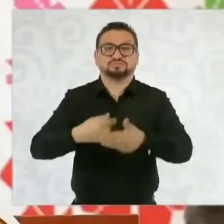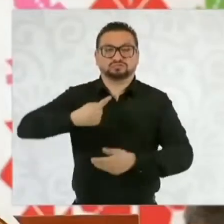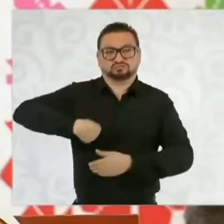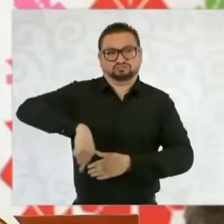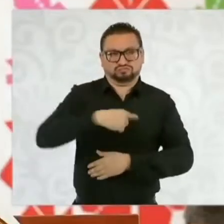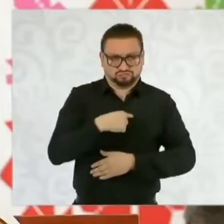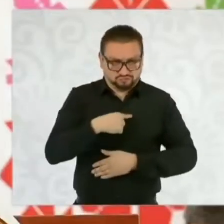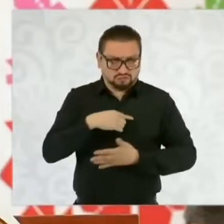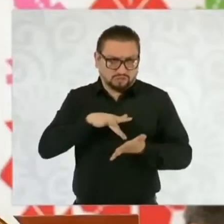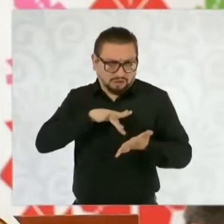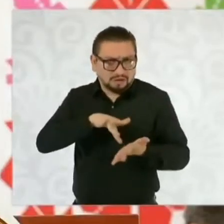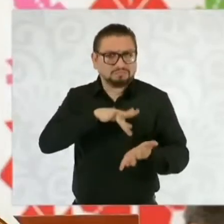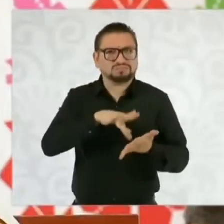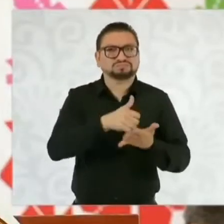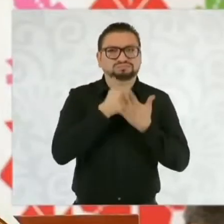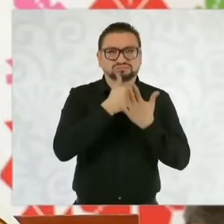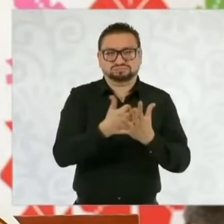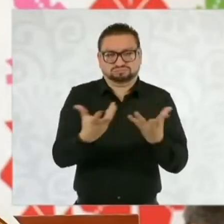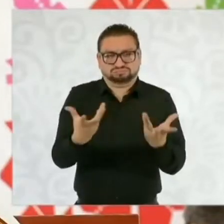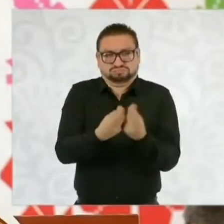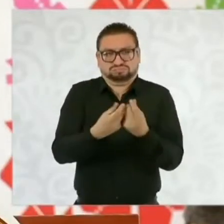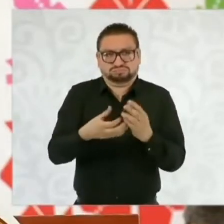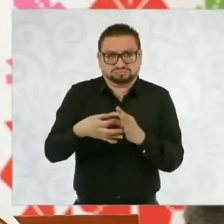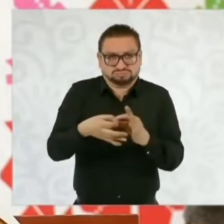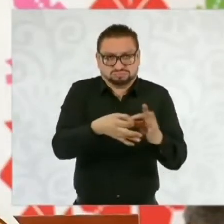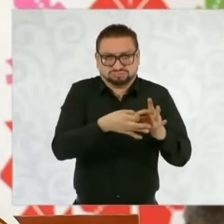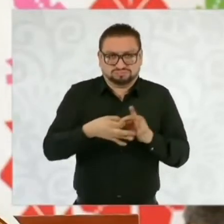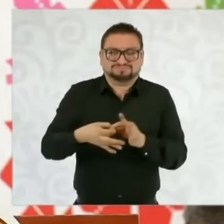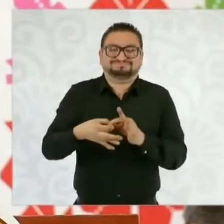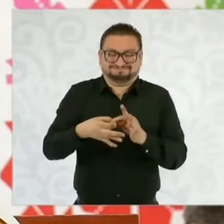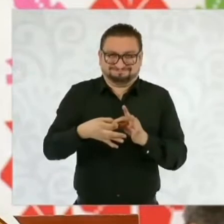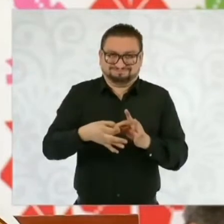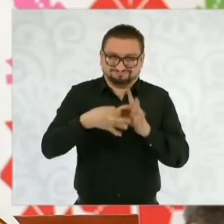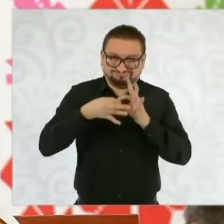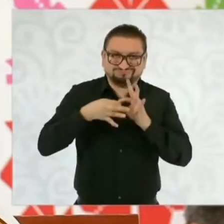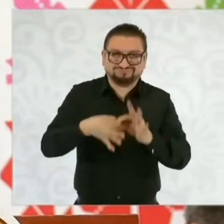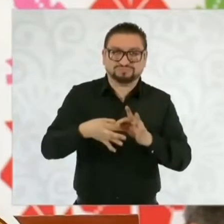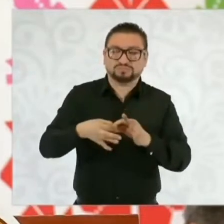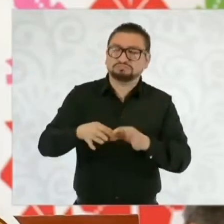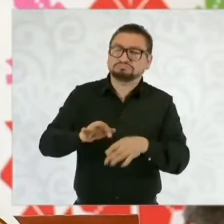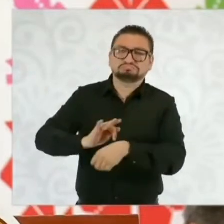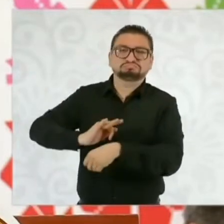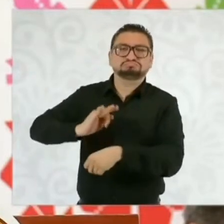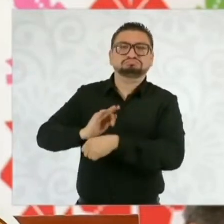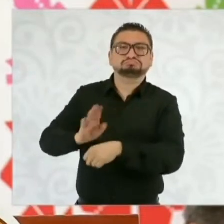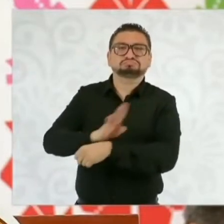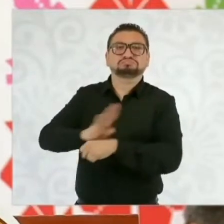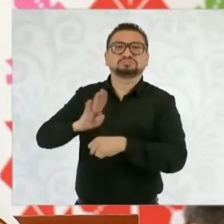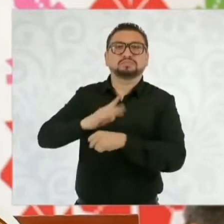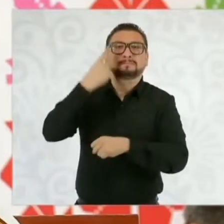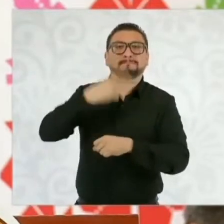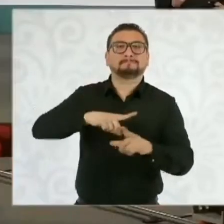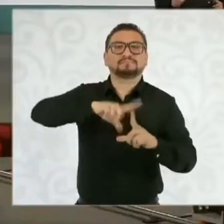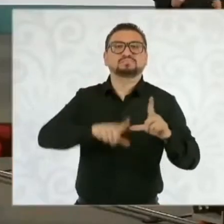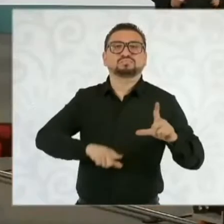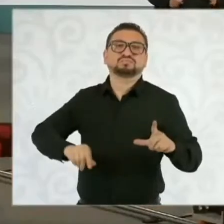aportación generar un vínculo que sin duda alguna beneficiará a toda la economía del